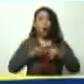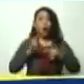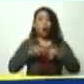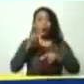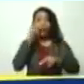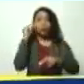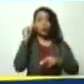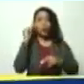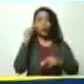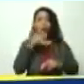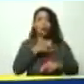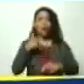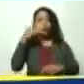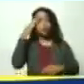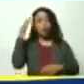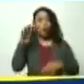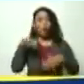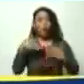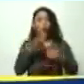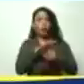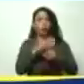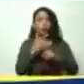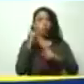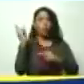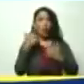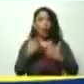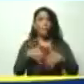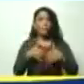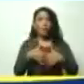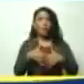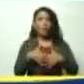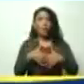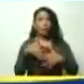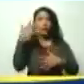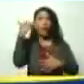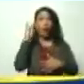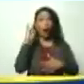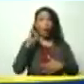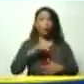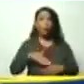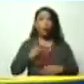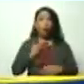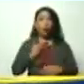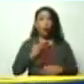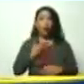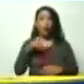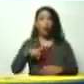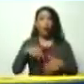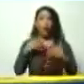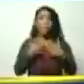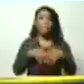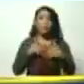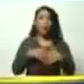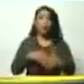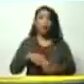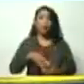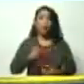y quiero saber cuál es la situación de CIRGO si existe la posibilidad que esta empresa pueda